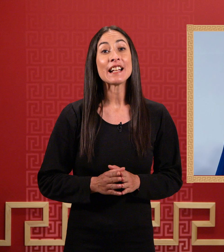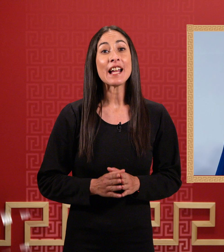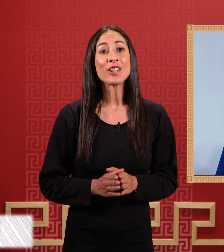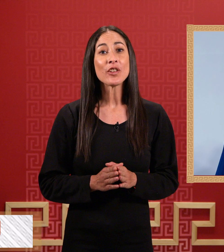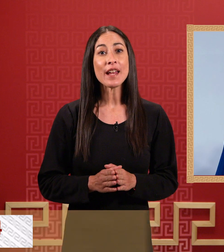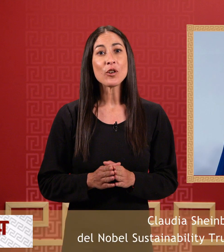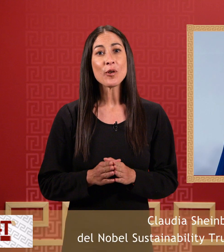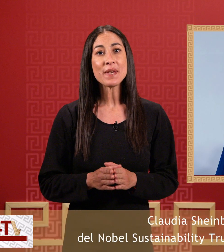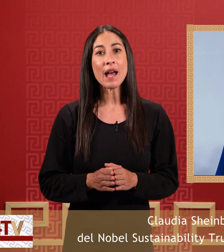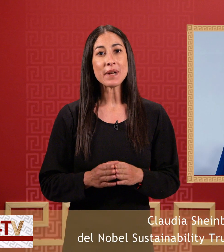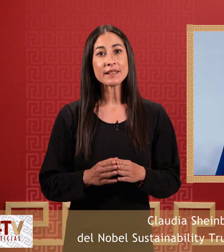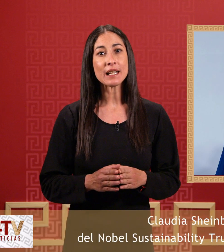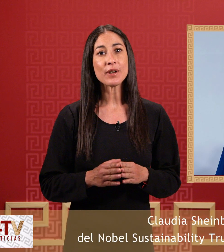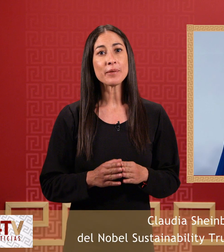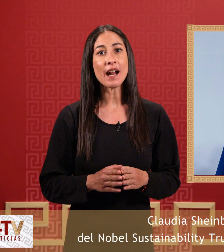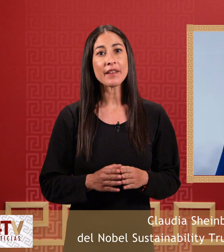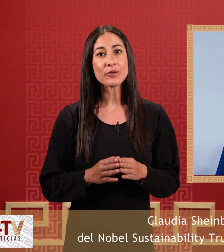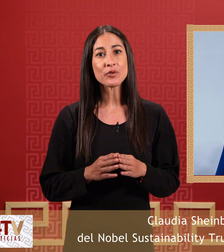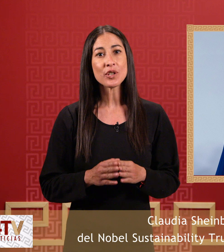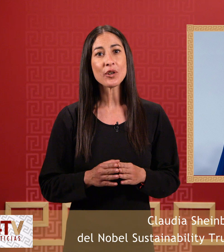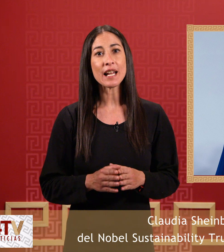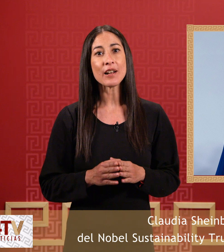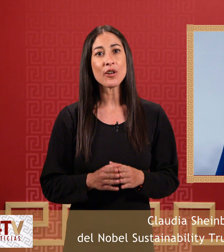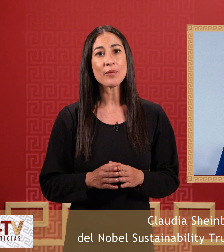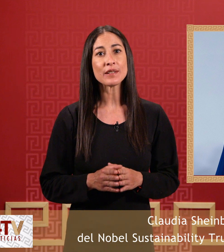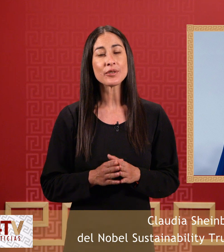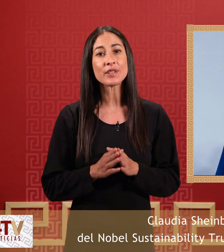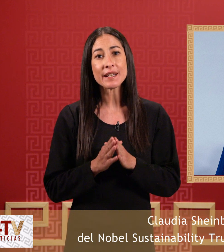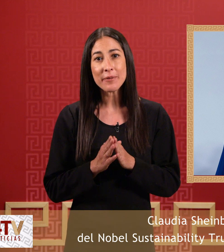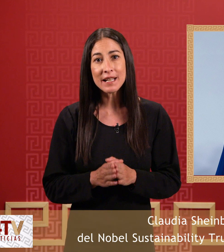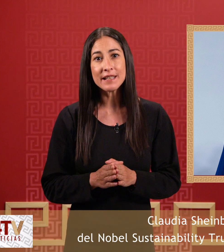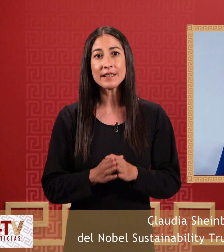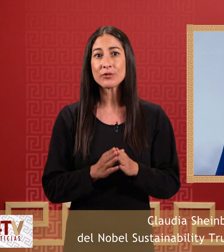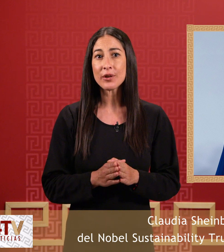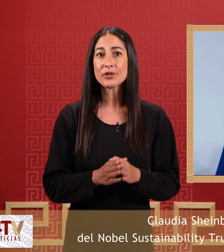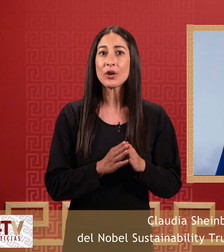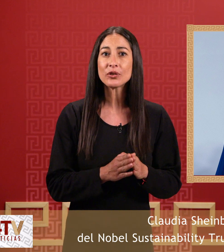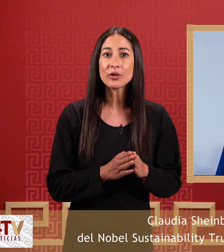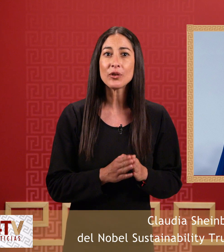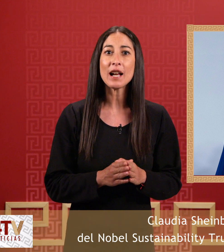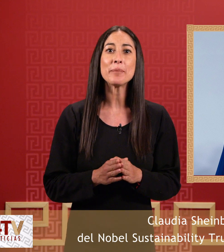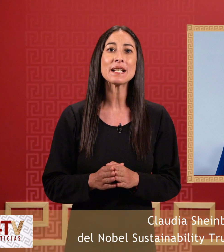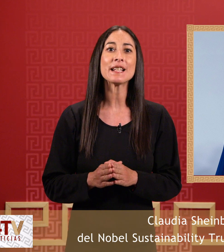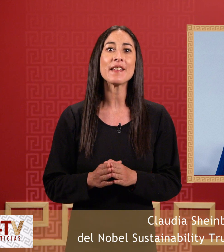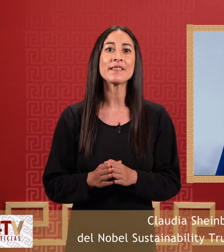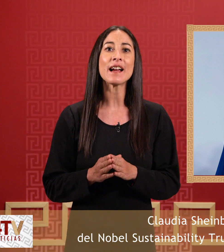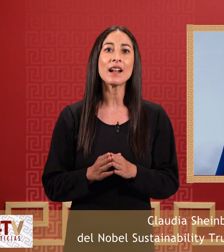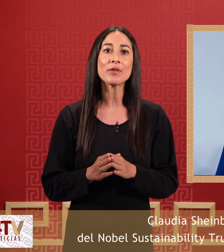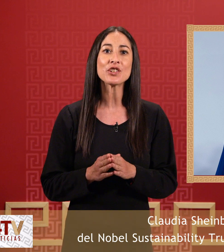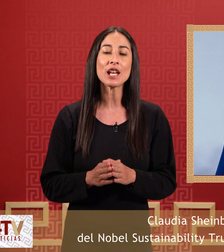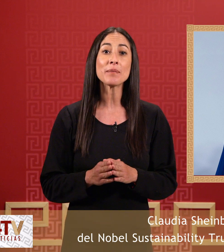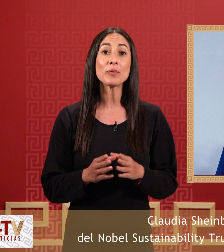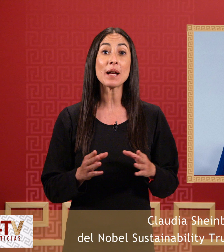El secretario de Economía, Marcelo Ebrard, anunció que el Nobel Sustainability Trust otorgó a la